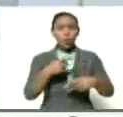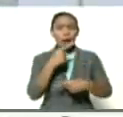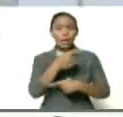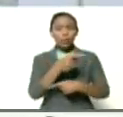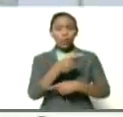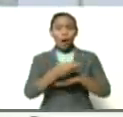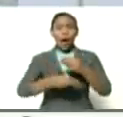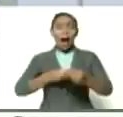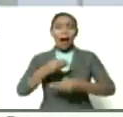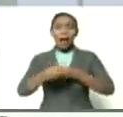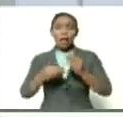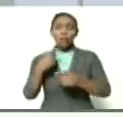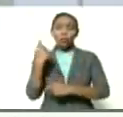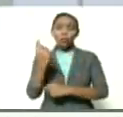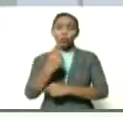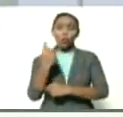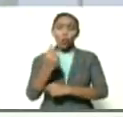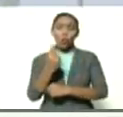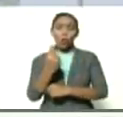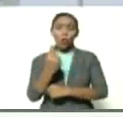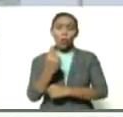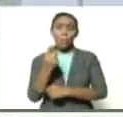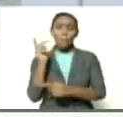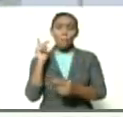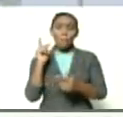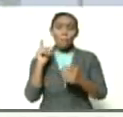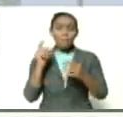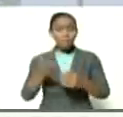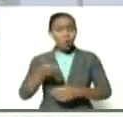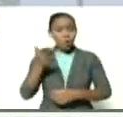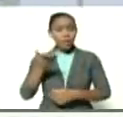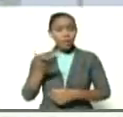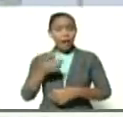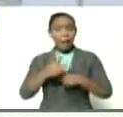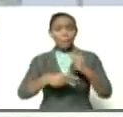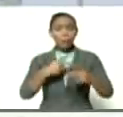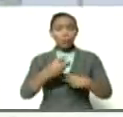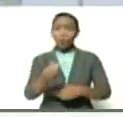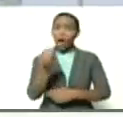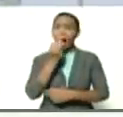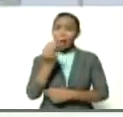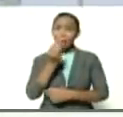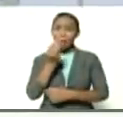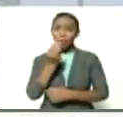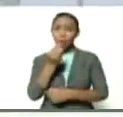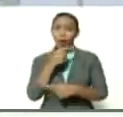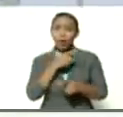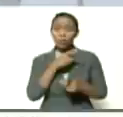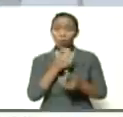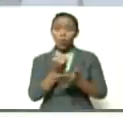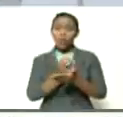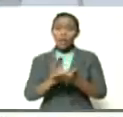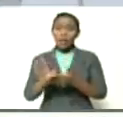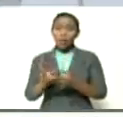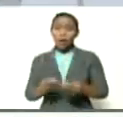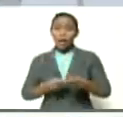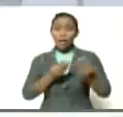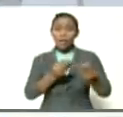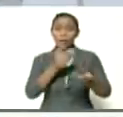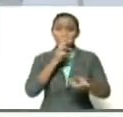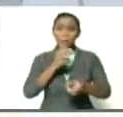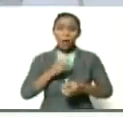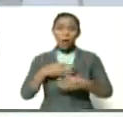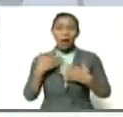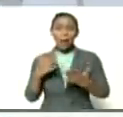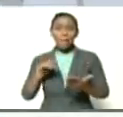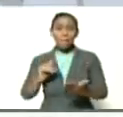dirigirá solamente y particularmente a la producción de alimentos. Es decir, los créditos que den los bancos es